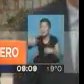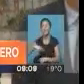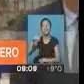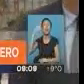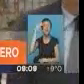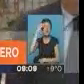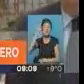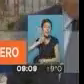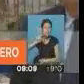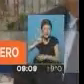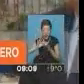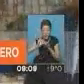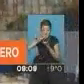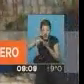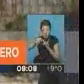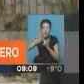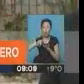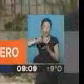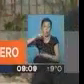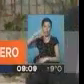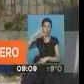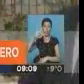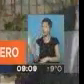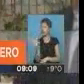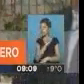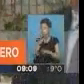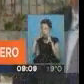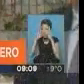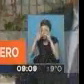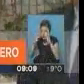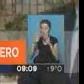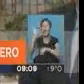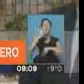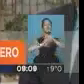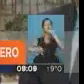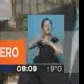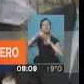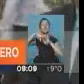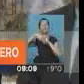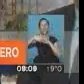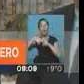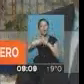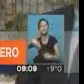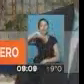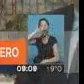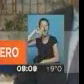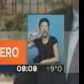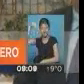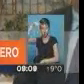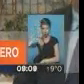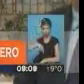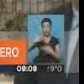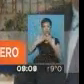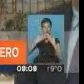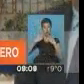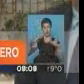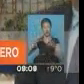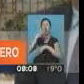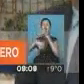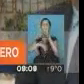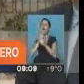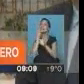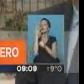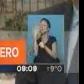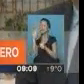15.000 metros cuadrados destinados a la ciencia, la tecnología, el arte. Hoy es la inauguración, va a estar abierto hasta el 5 de